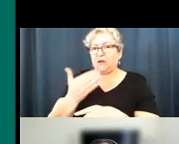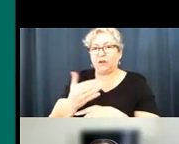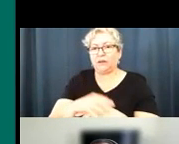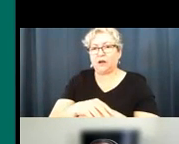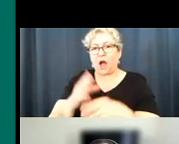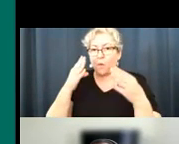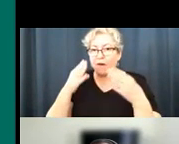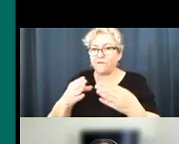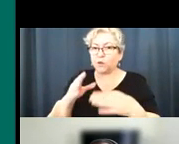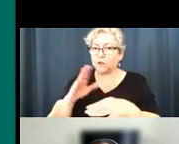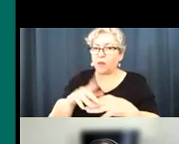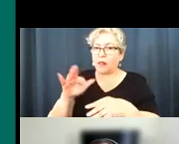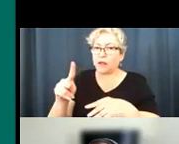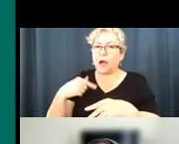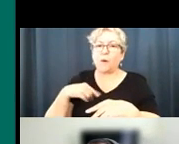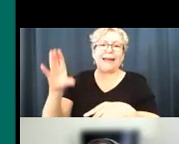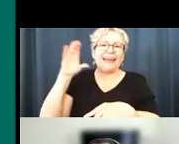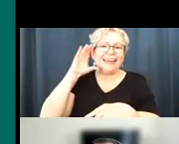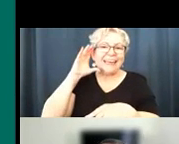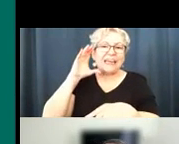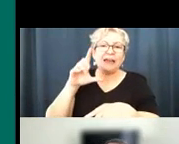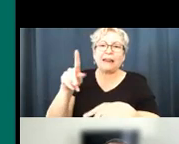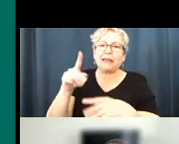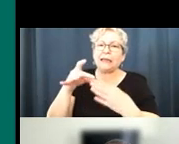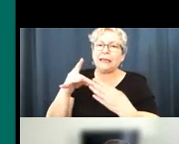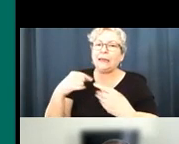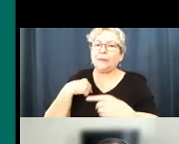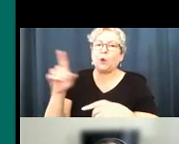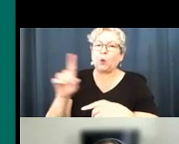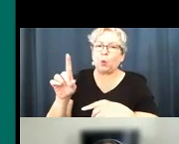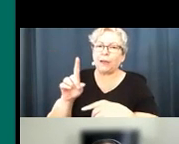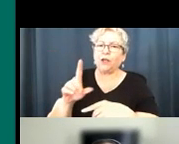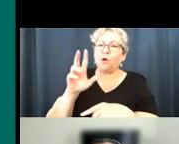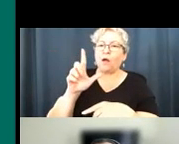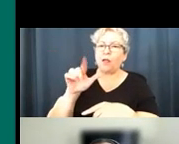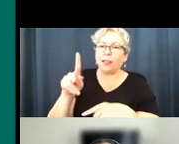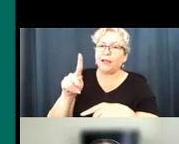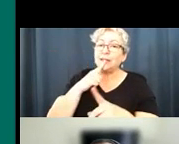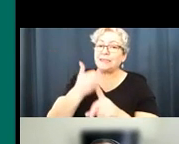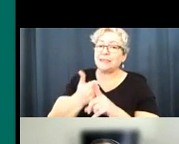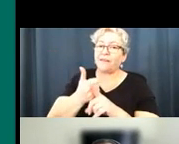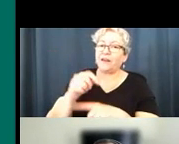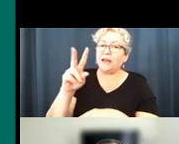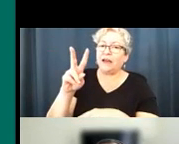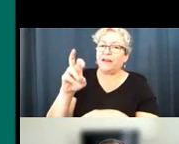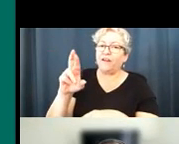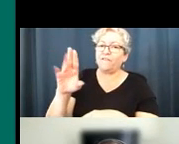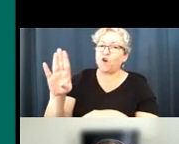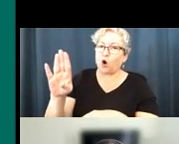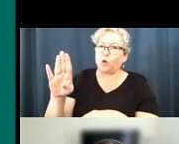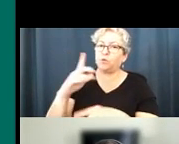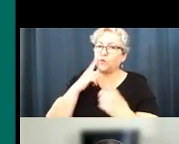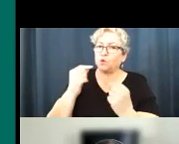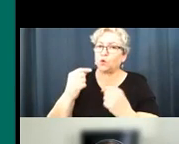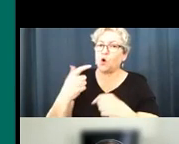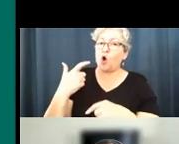el enlace. Cuando yo estoy enfocado en el enlace, yo quiero escuchar a dónde me está llevando el enlace. El enlace tiene que ser debería ser un verbo si va a ser